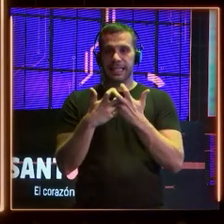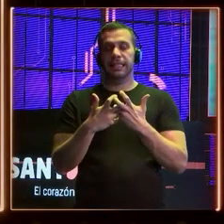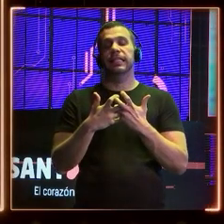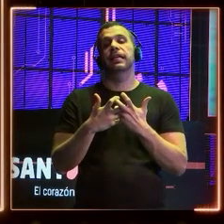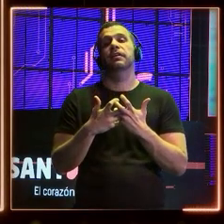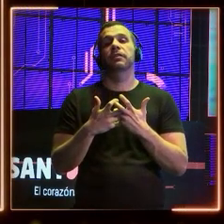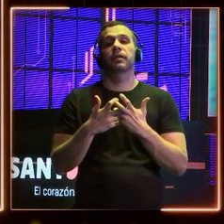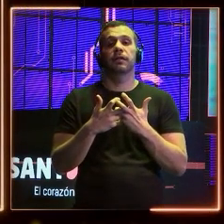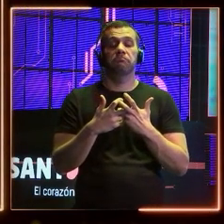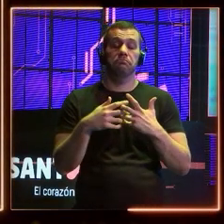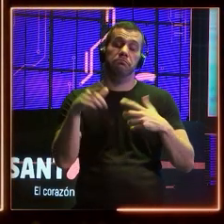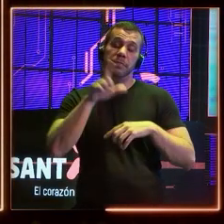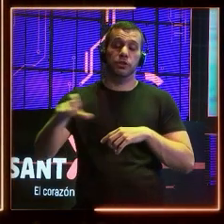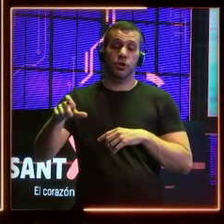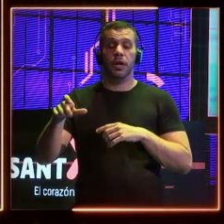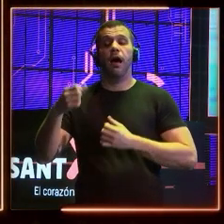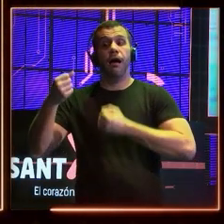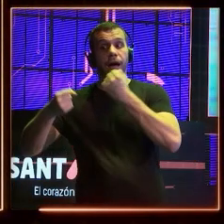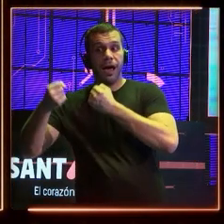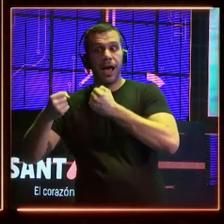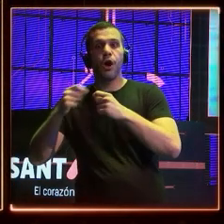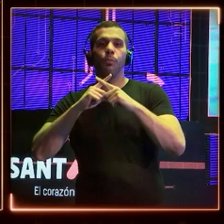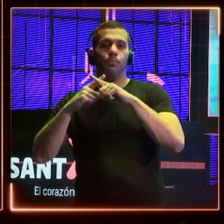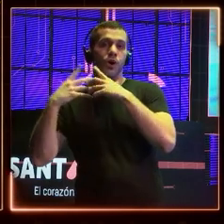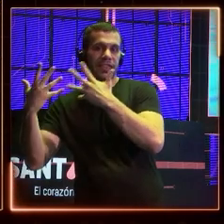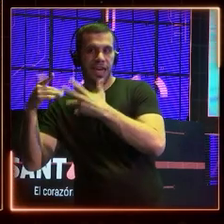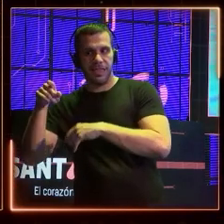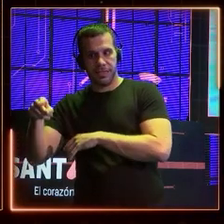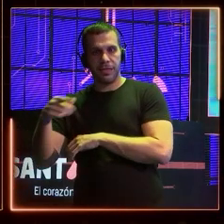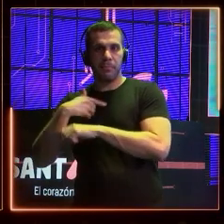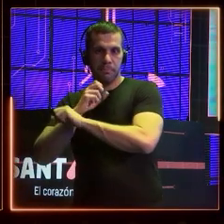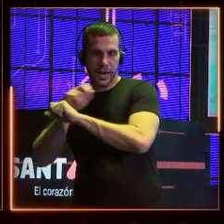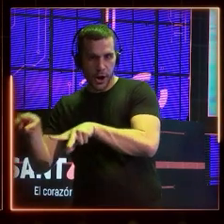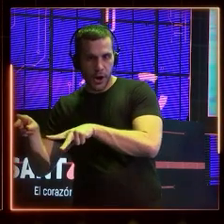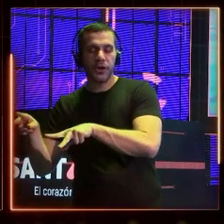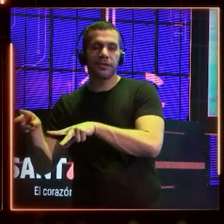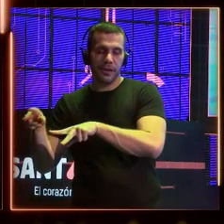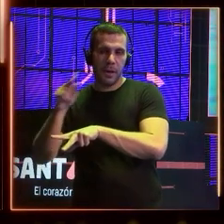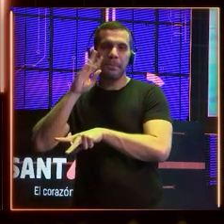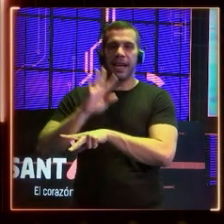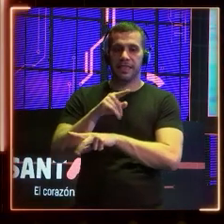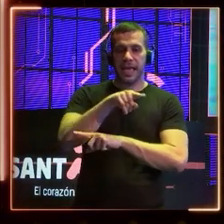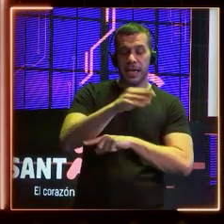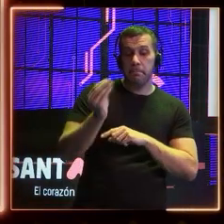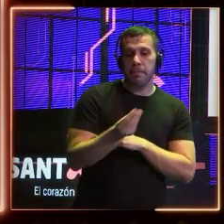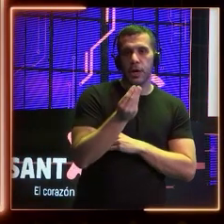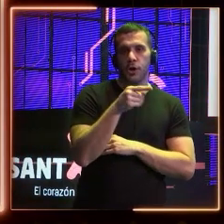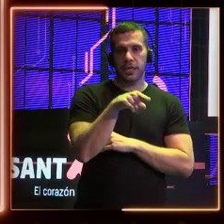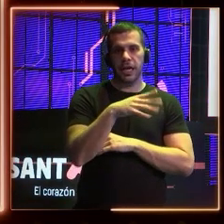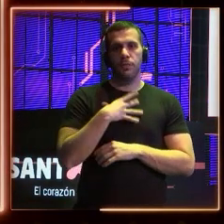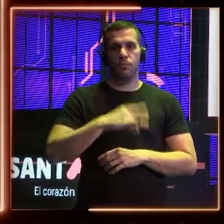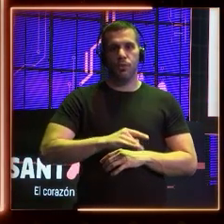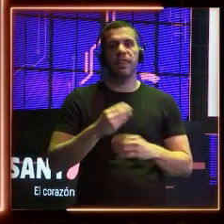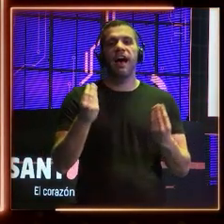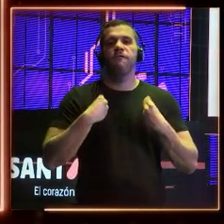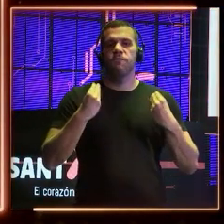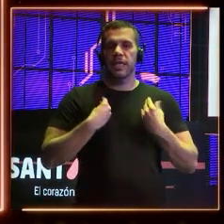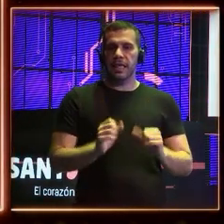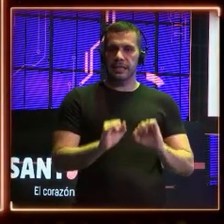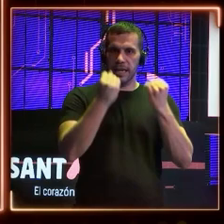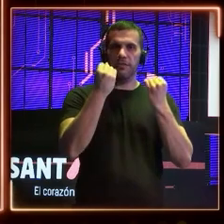esto es fundamental no se trata de hacer lo mismo que el hombre se trata de hacerlo mucho mejor que salve más vidas y que por lo tanto nos permita